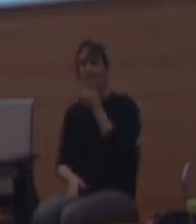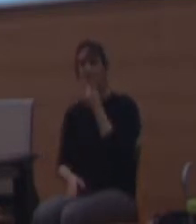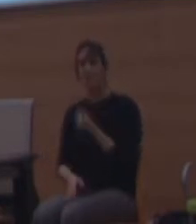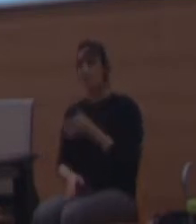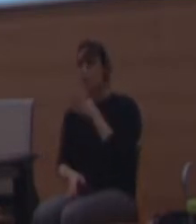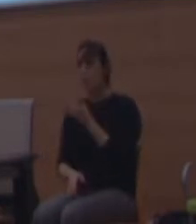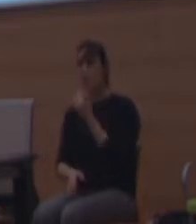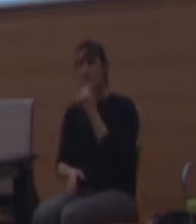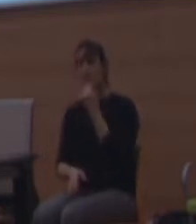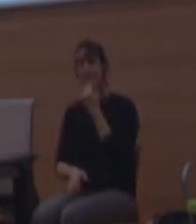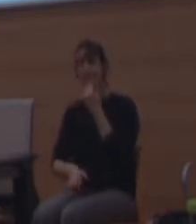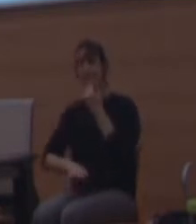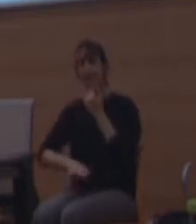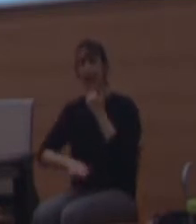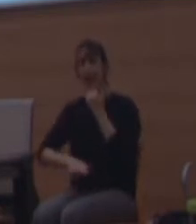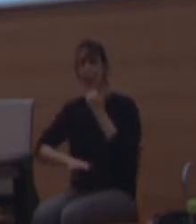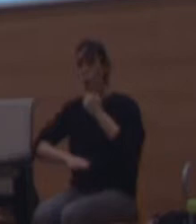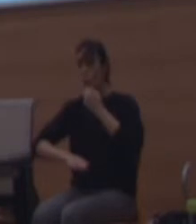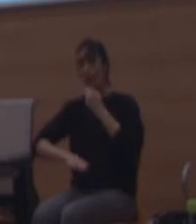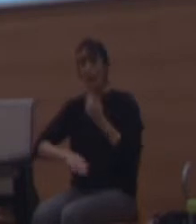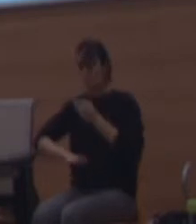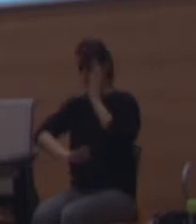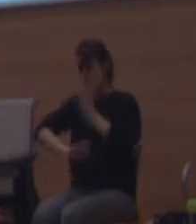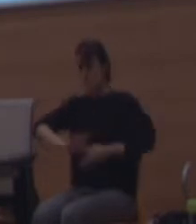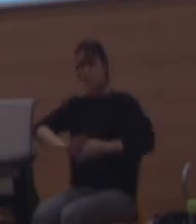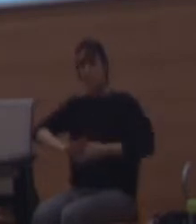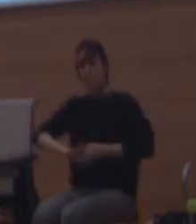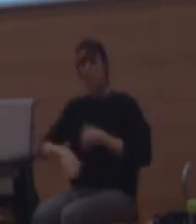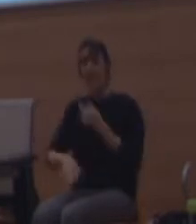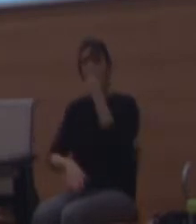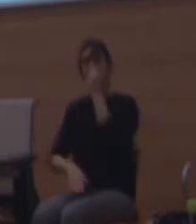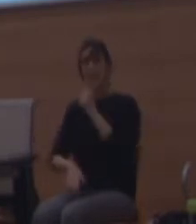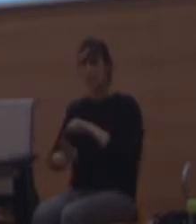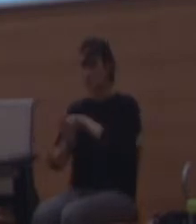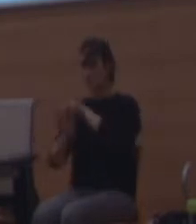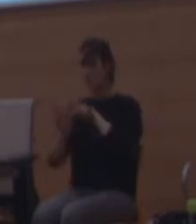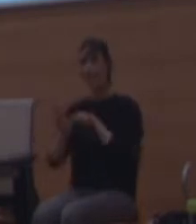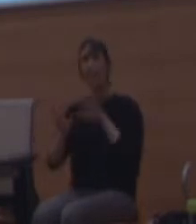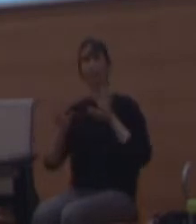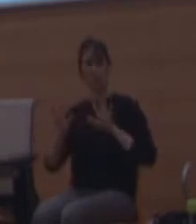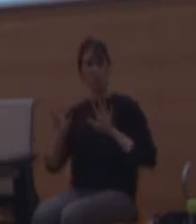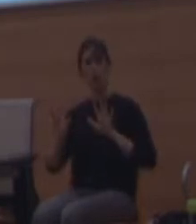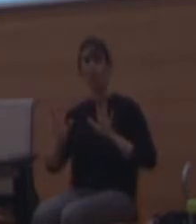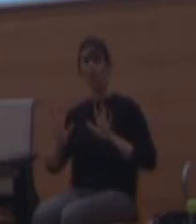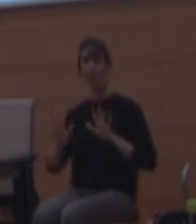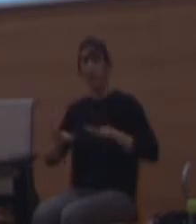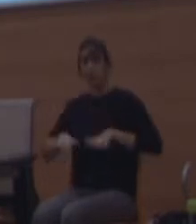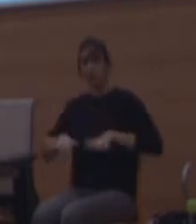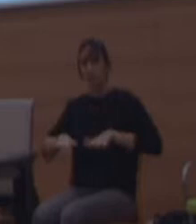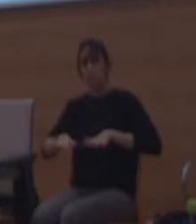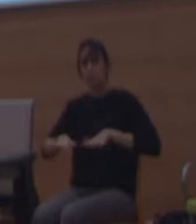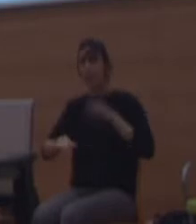una amputación tenemos 10 dedos, los 10 son necesarios. Alguien piensa que por quitar